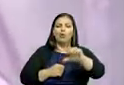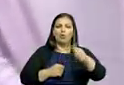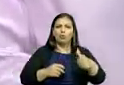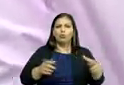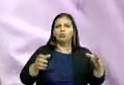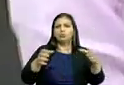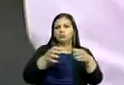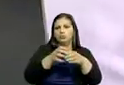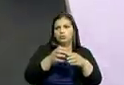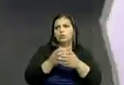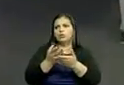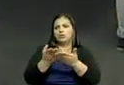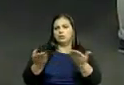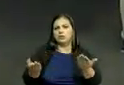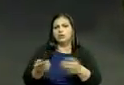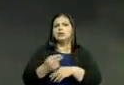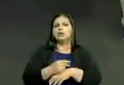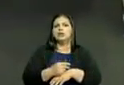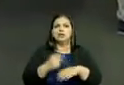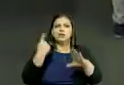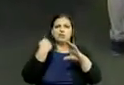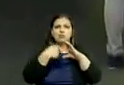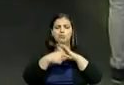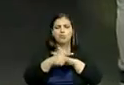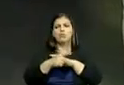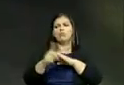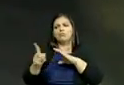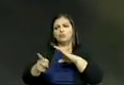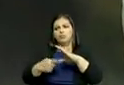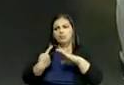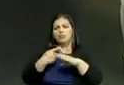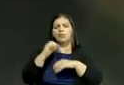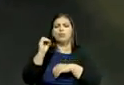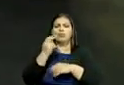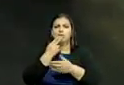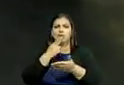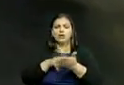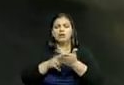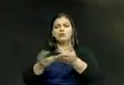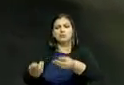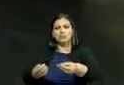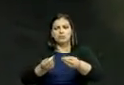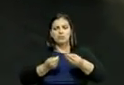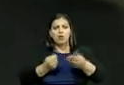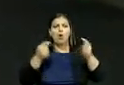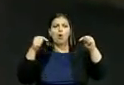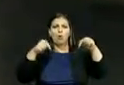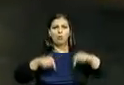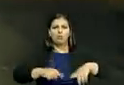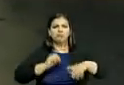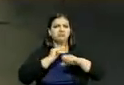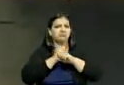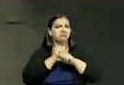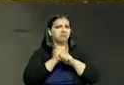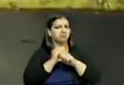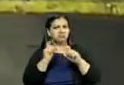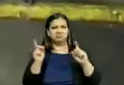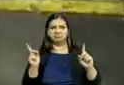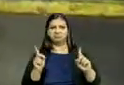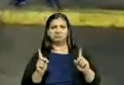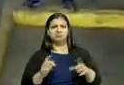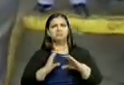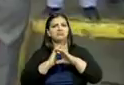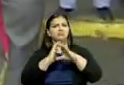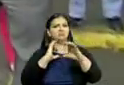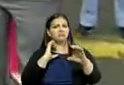sociales y por escrito la situación ocurrida estas gracias estimado sugerente y observamos el ambiente acá muchas personas que quieren